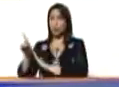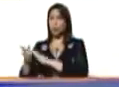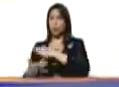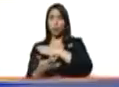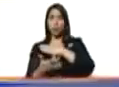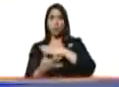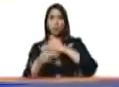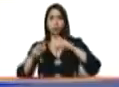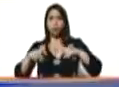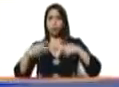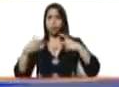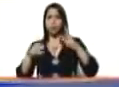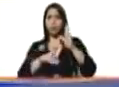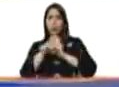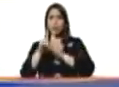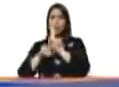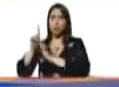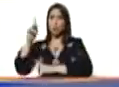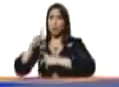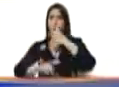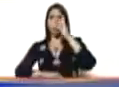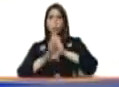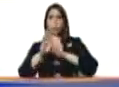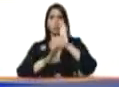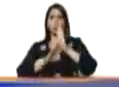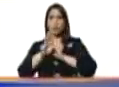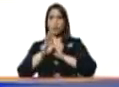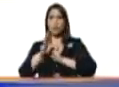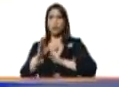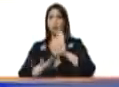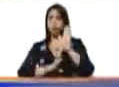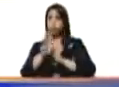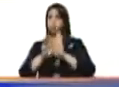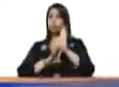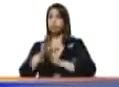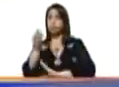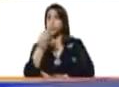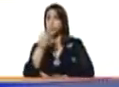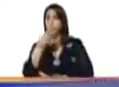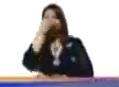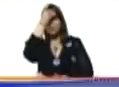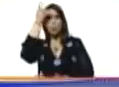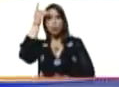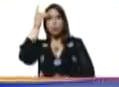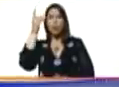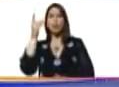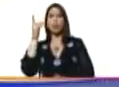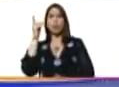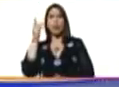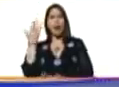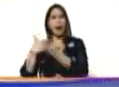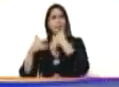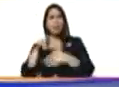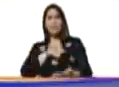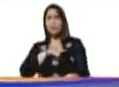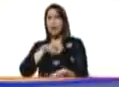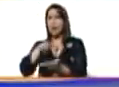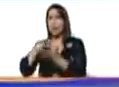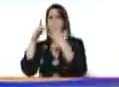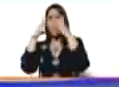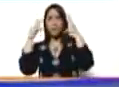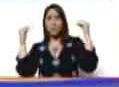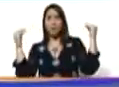de innovación, de desarrollo productivo, de desarrollo alimentario. Diosdado estuvo ya en Vietnam. Diosdado es